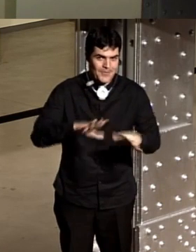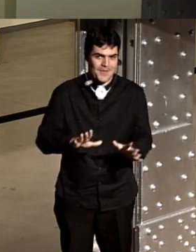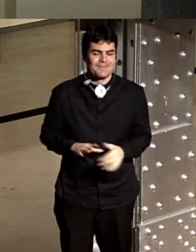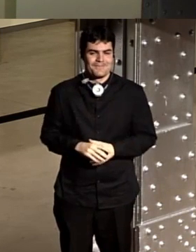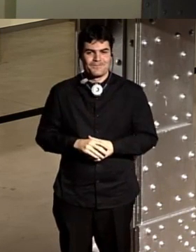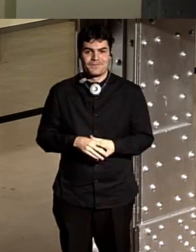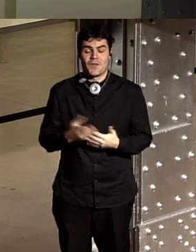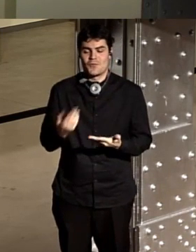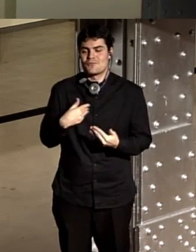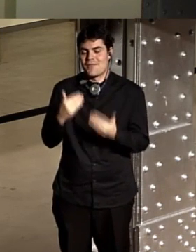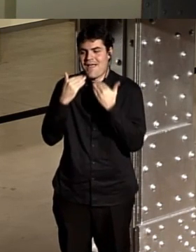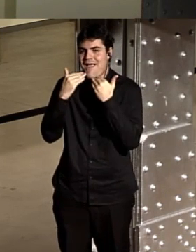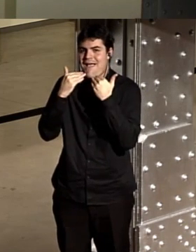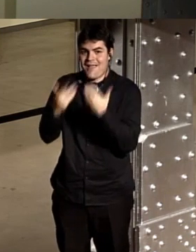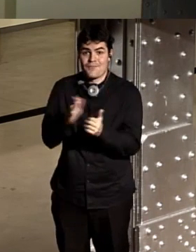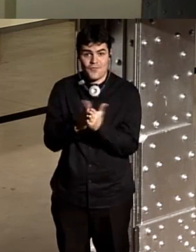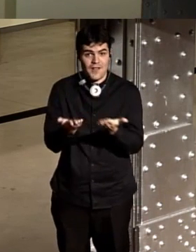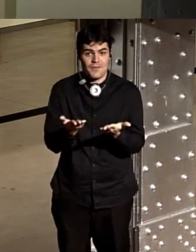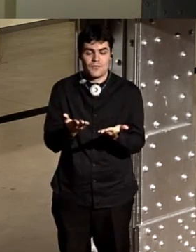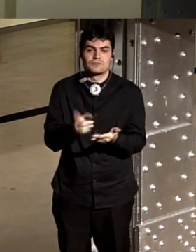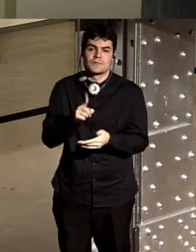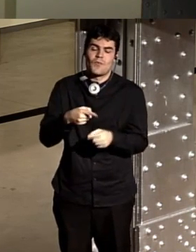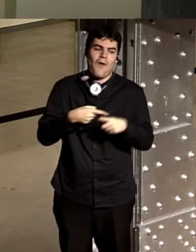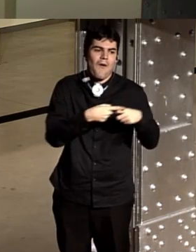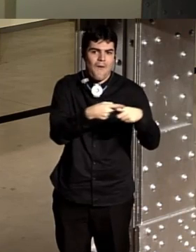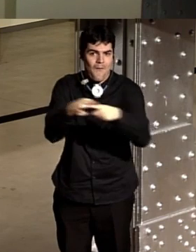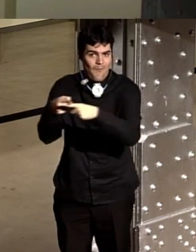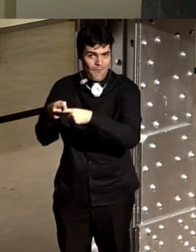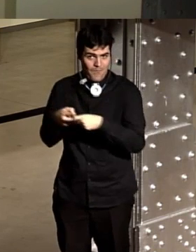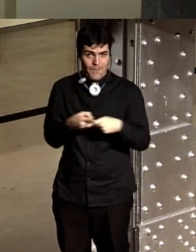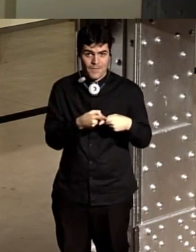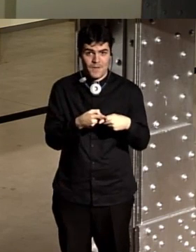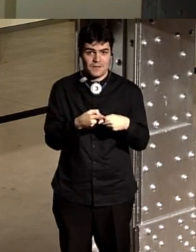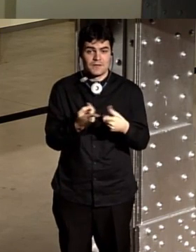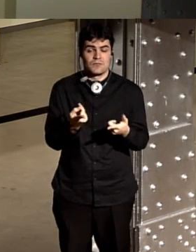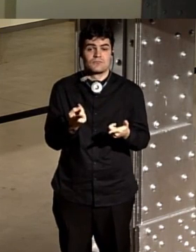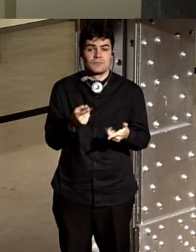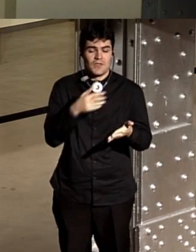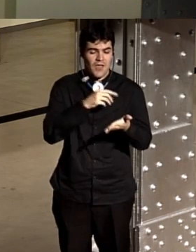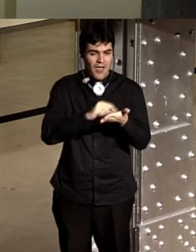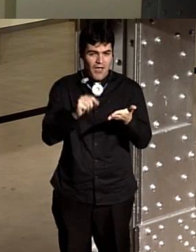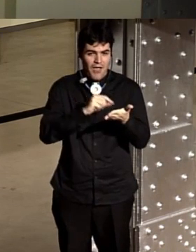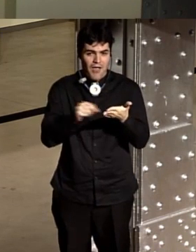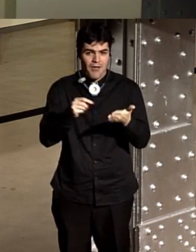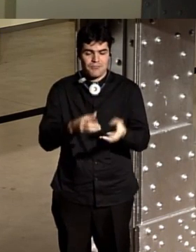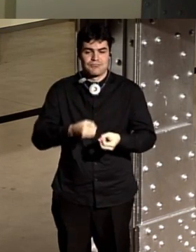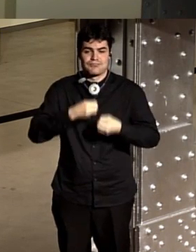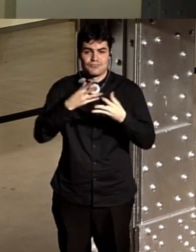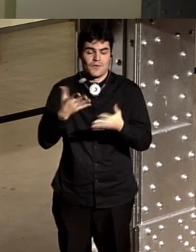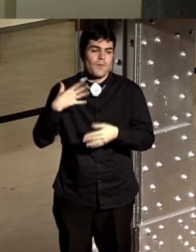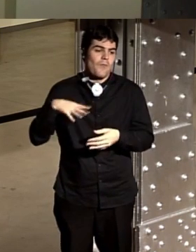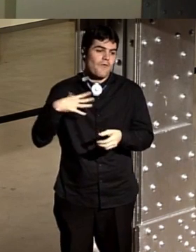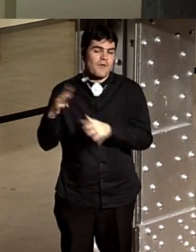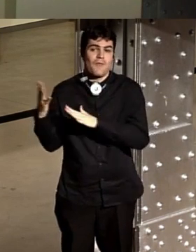Bueno, yo quiero darte las gracias por este libro, por compartir tanto a través de sus líneas y pedir un aplauso para ti